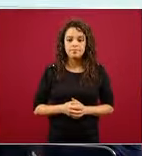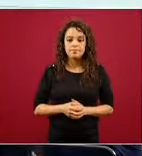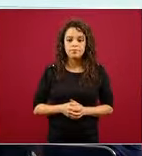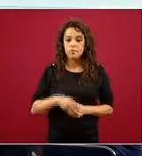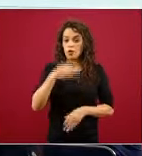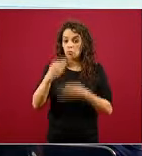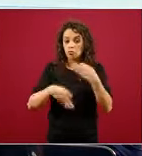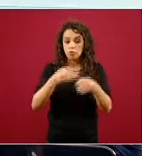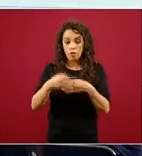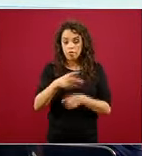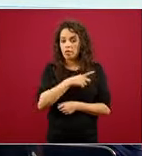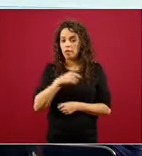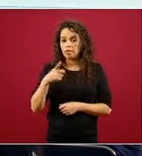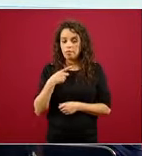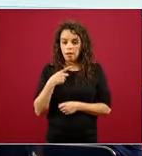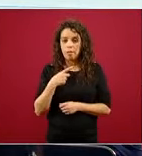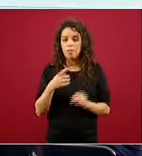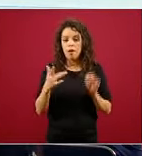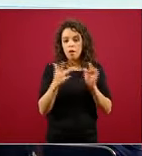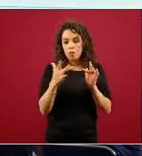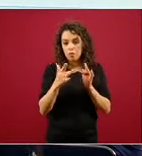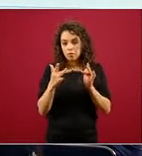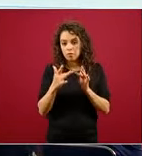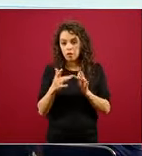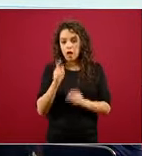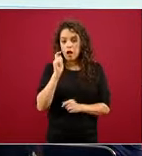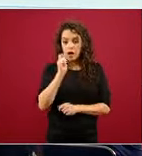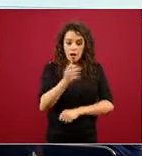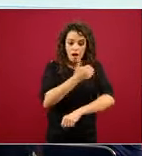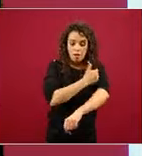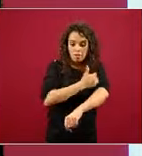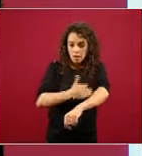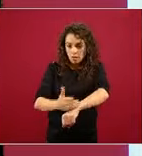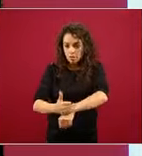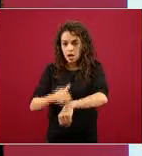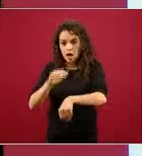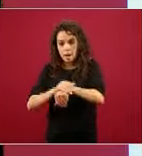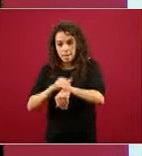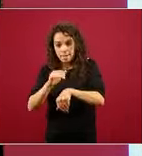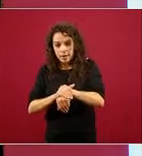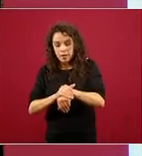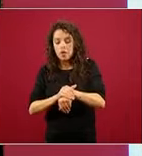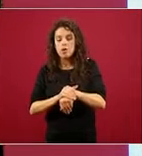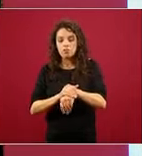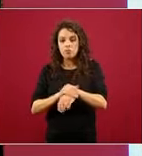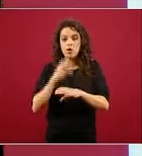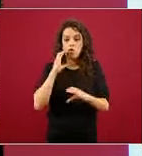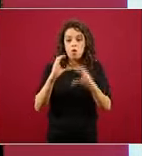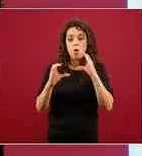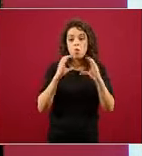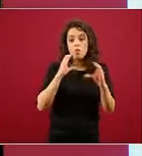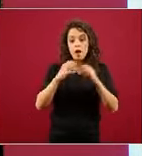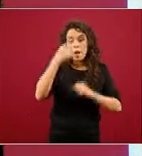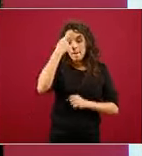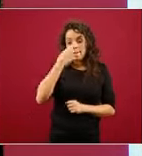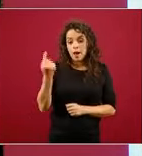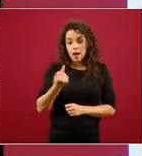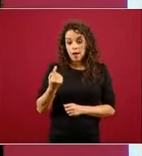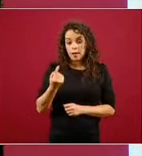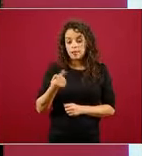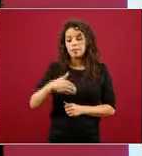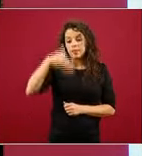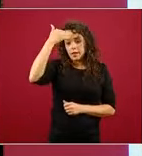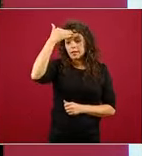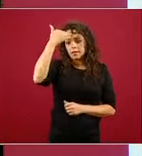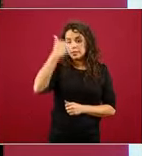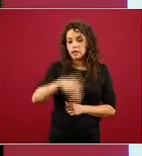todas y todos nos mantengamos en contacto con nuestra familia, con nuestros amigos y amigas, ¿no?, para que sabemos que son aquellos que